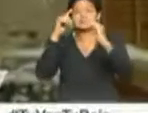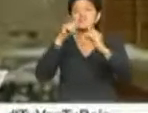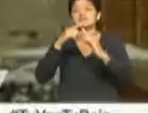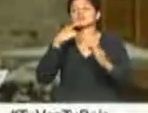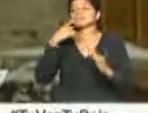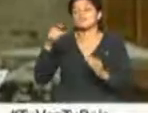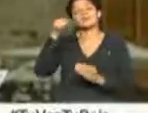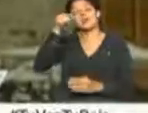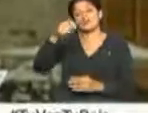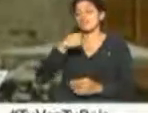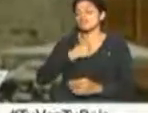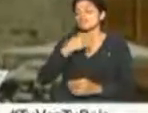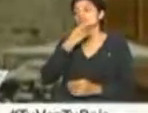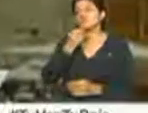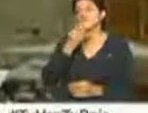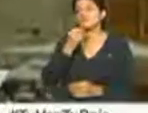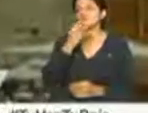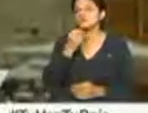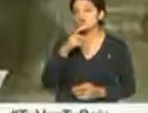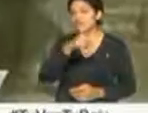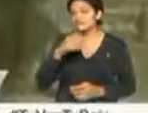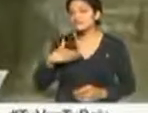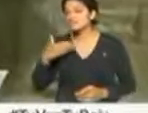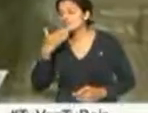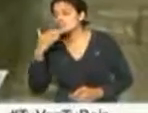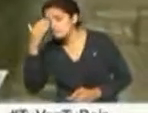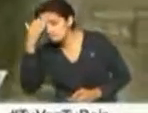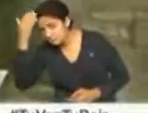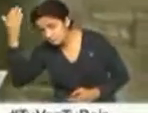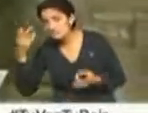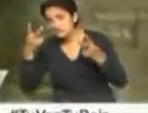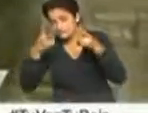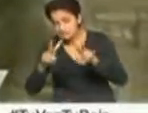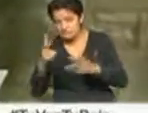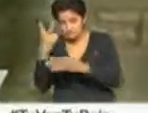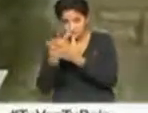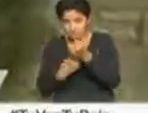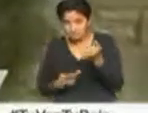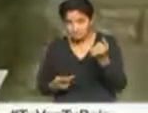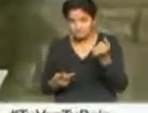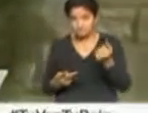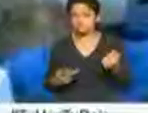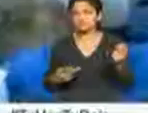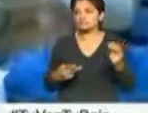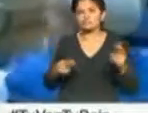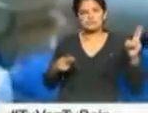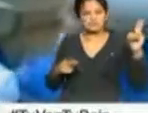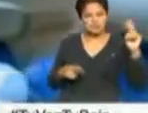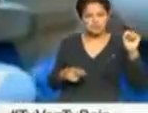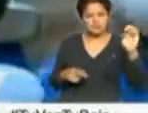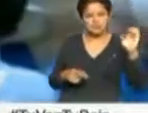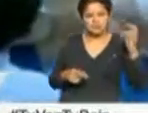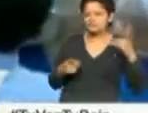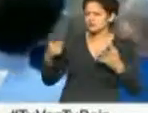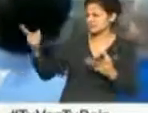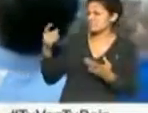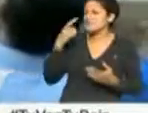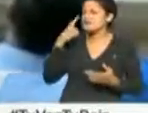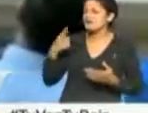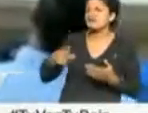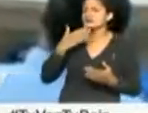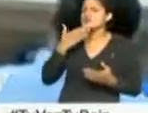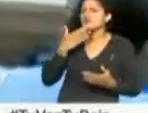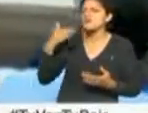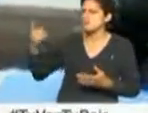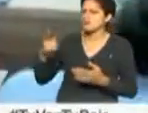Al-Aqsa, lugar de culto para los musulmanes. La UNESCO ha criticado la gestión que realiza Israel de este lugar por las restricciones que impone a